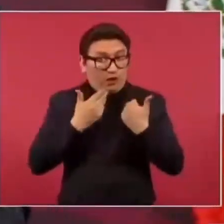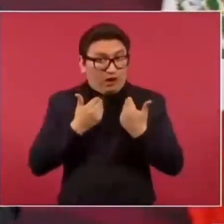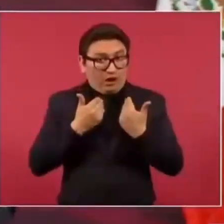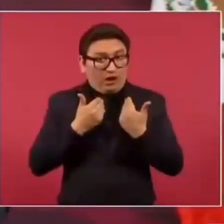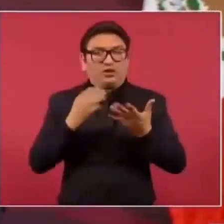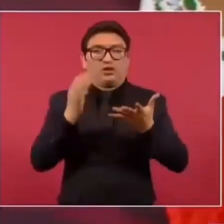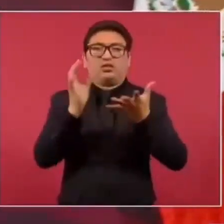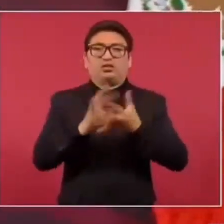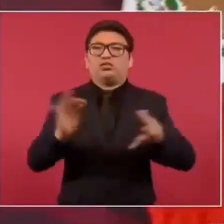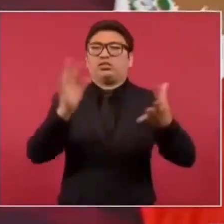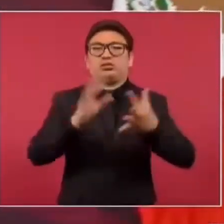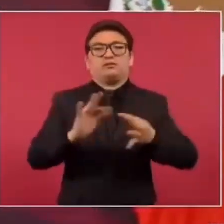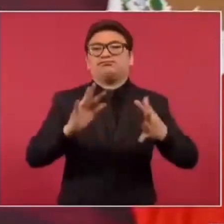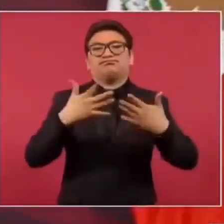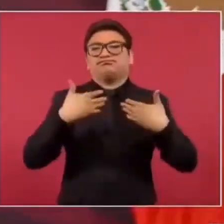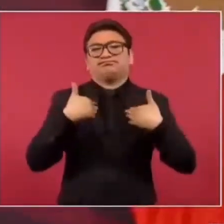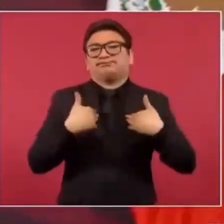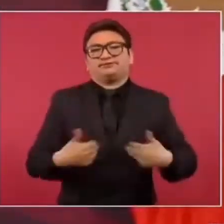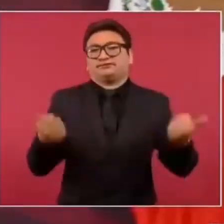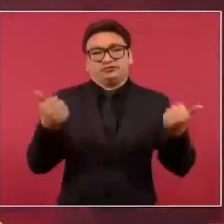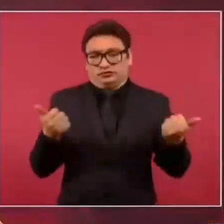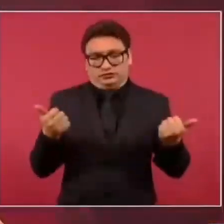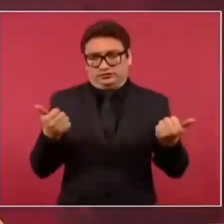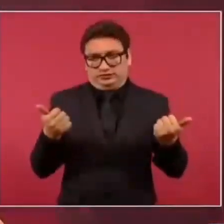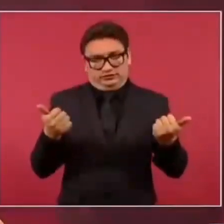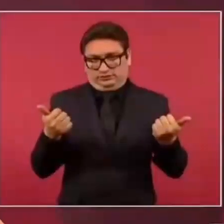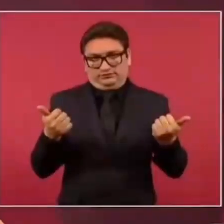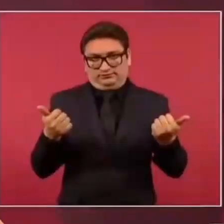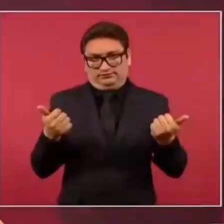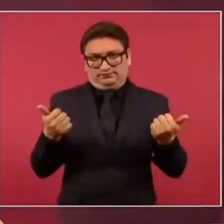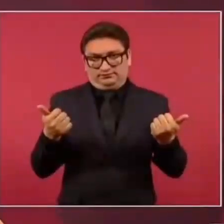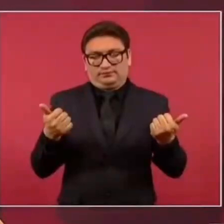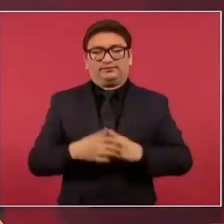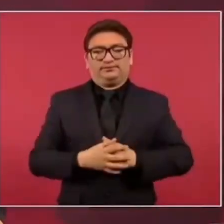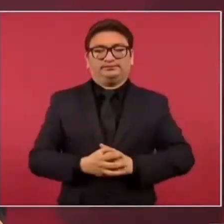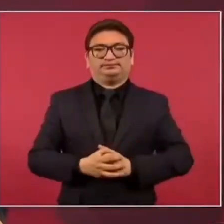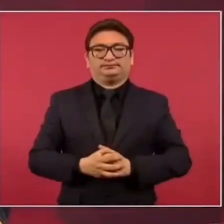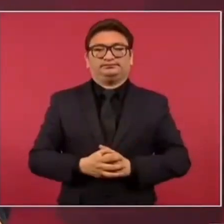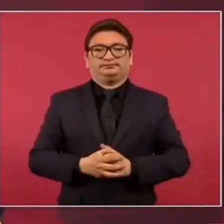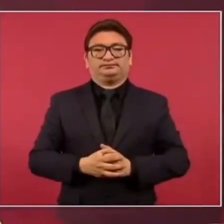no se entienden las cosas. No hay texto sin contexto.